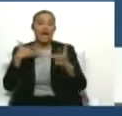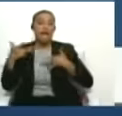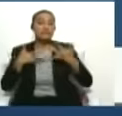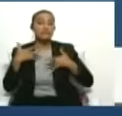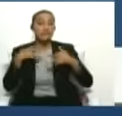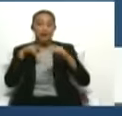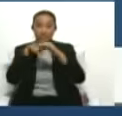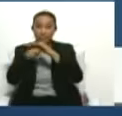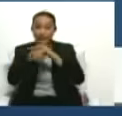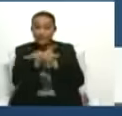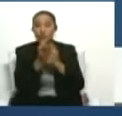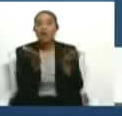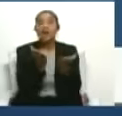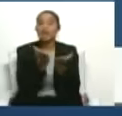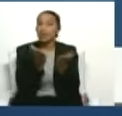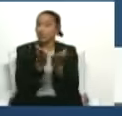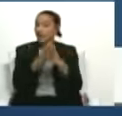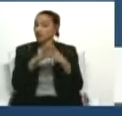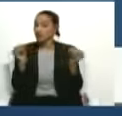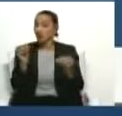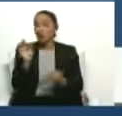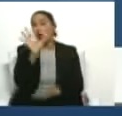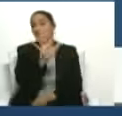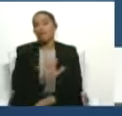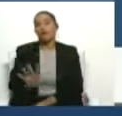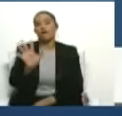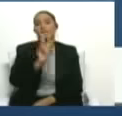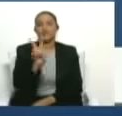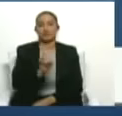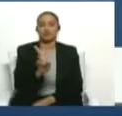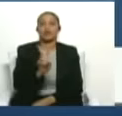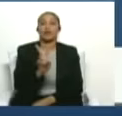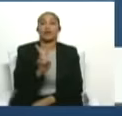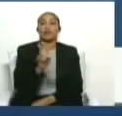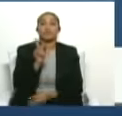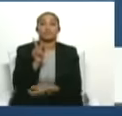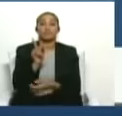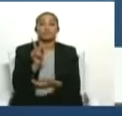de sensibilización en todos los estados del país, con una participación de